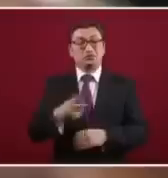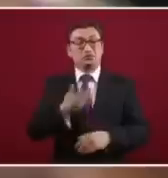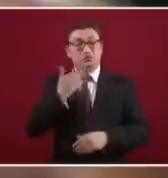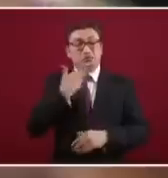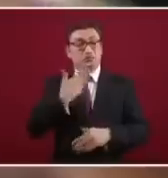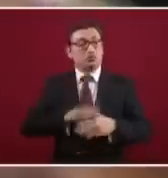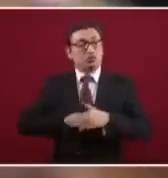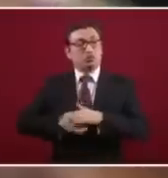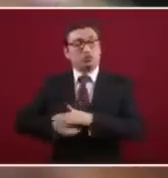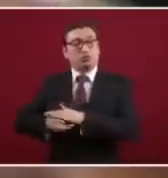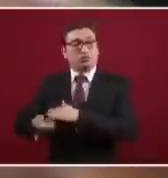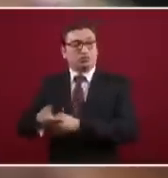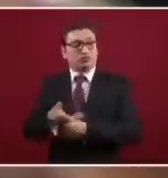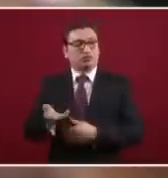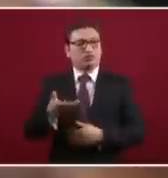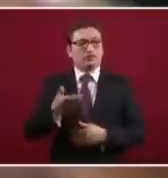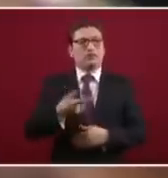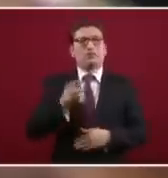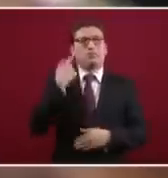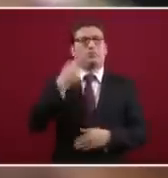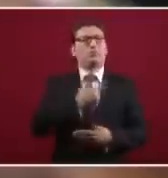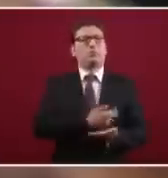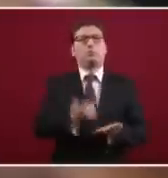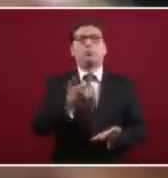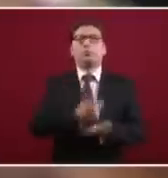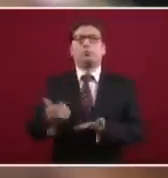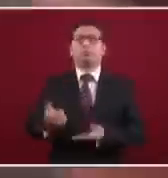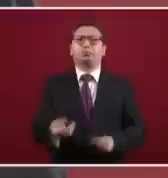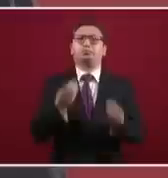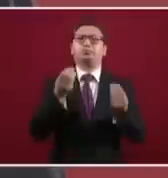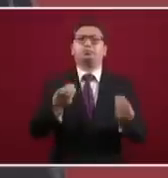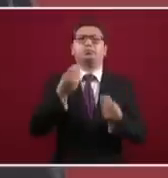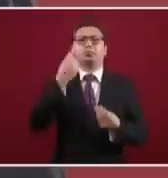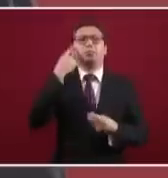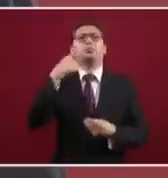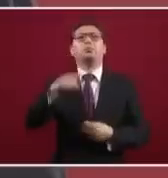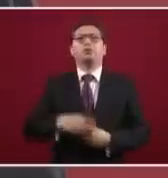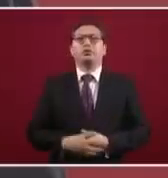¿Para qué les pagaban tanto?